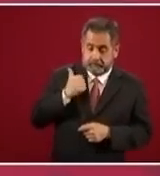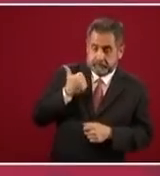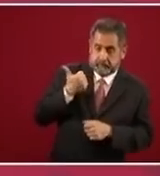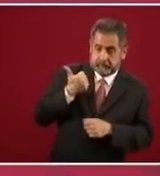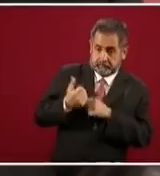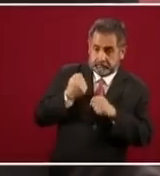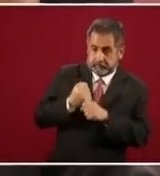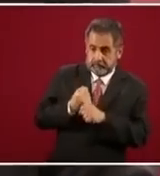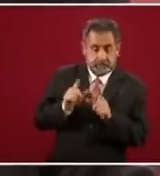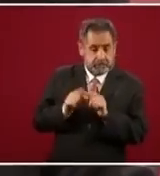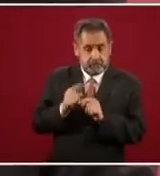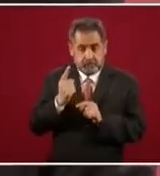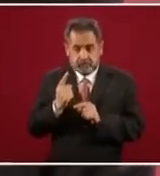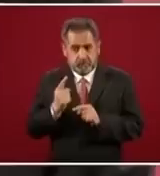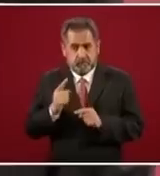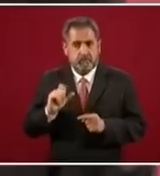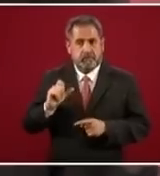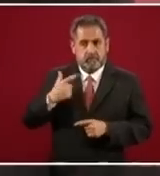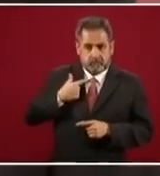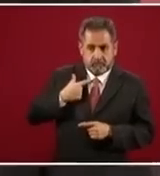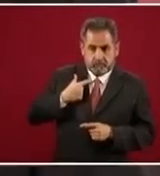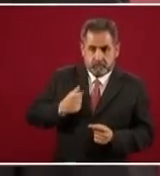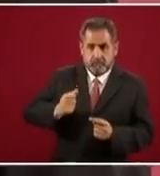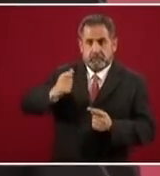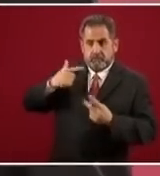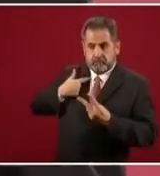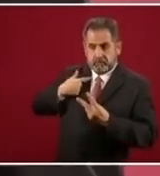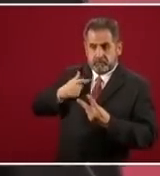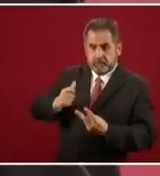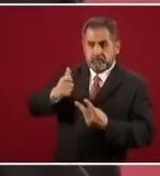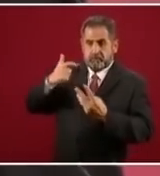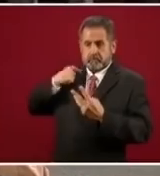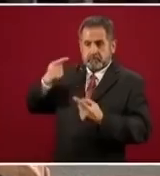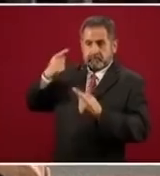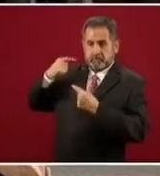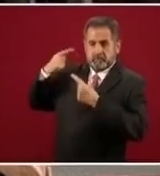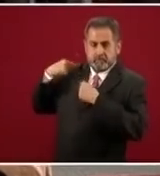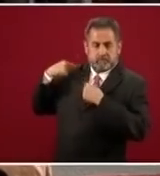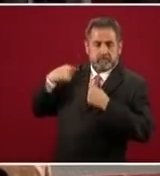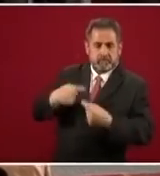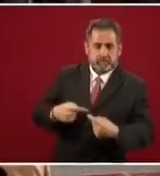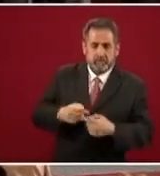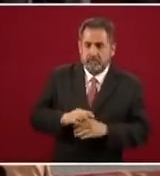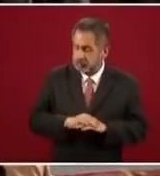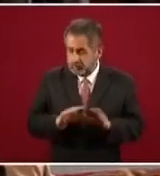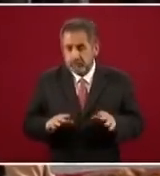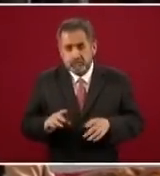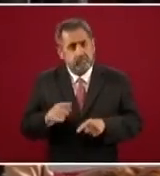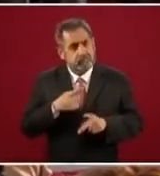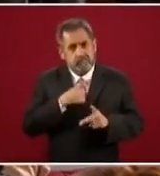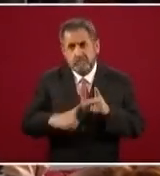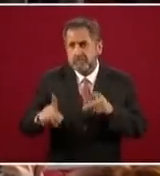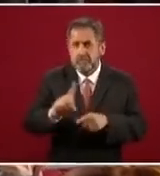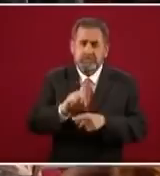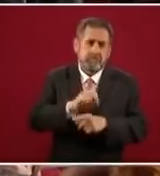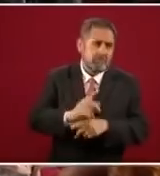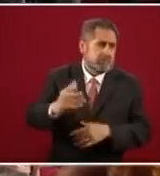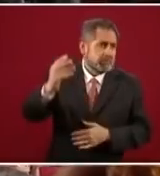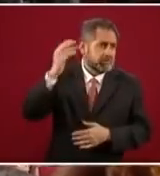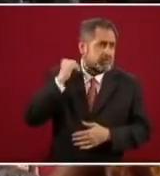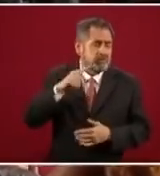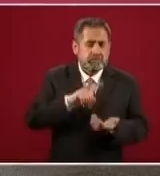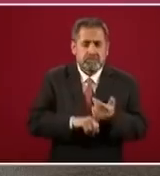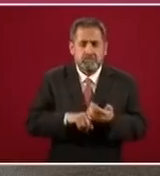que algunos nada más quisieran que nos quedáramos en el sexenio pasado. No, esto comenzó